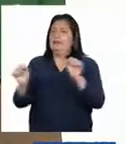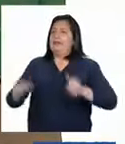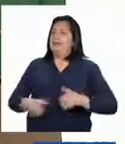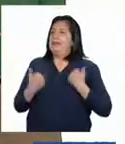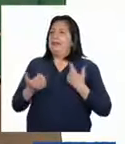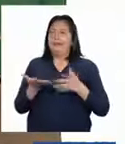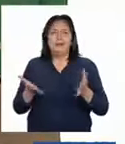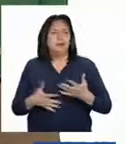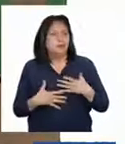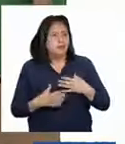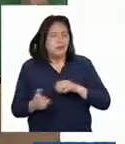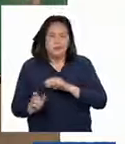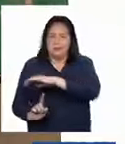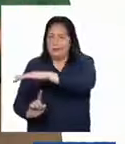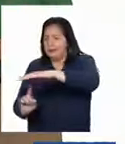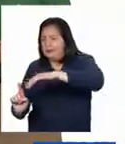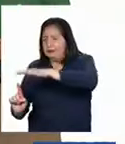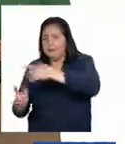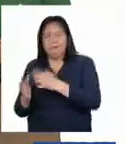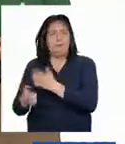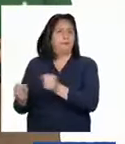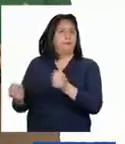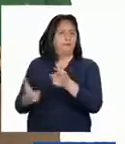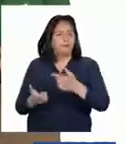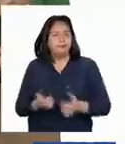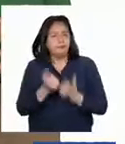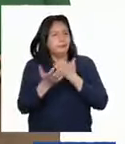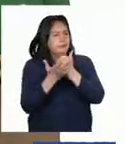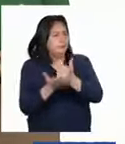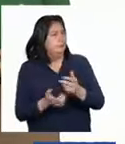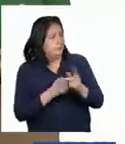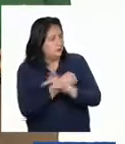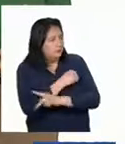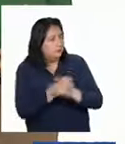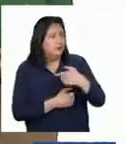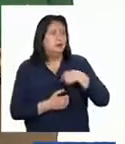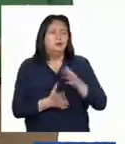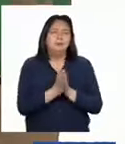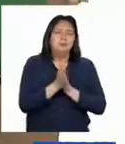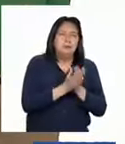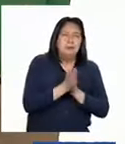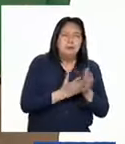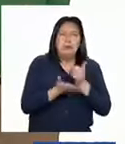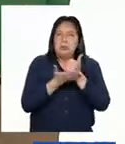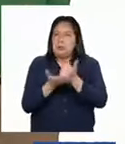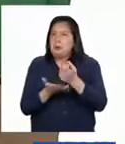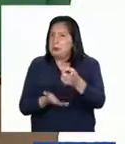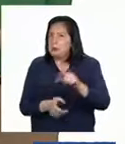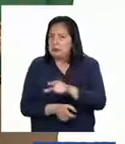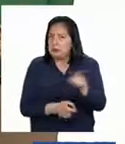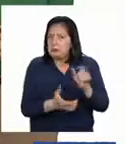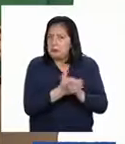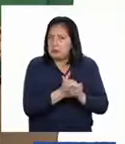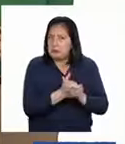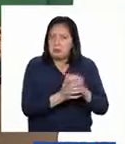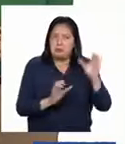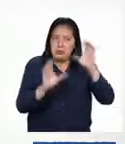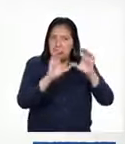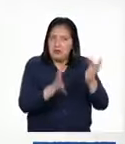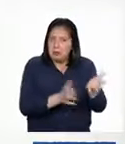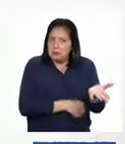de recuperar nuestro ambiente y ayudar a nuestro país. ¿Será así como nació el deseo de ayudar en nuestros amigos